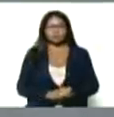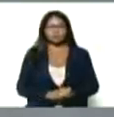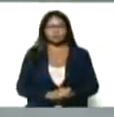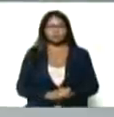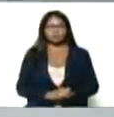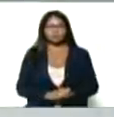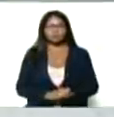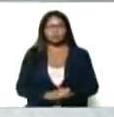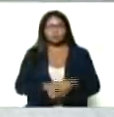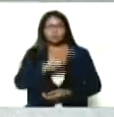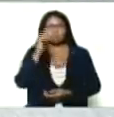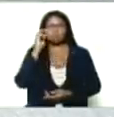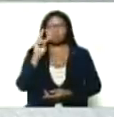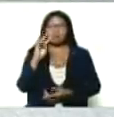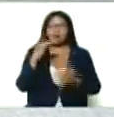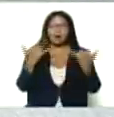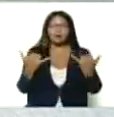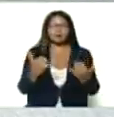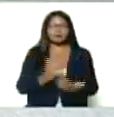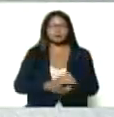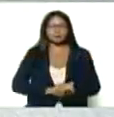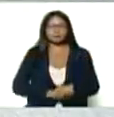Para que usted la venga a ver.